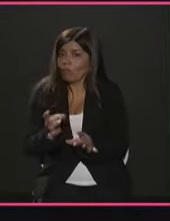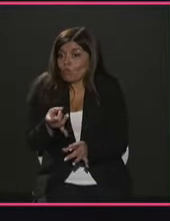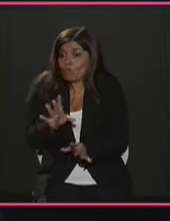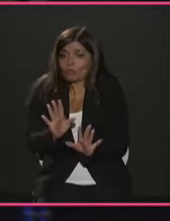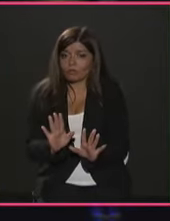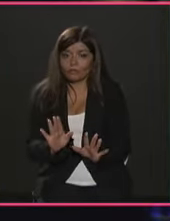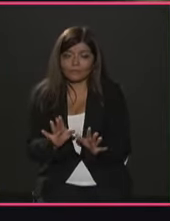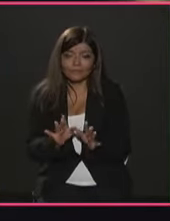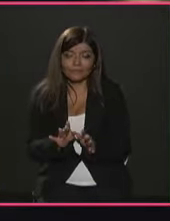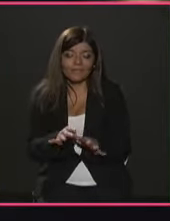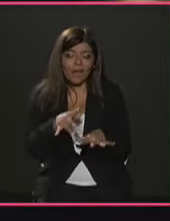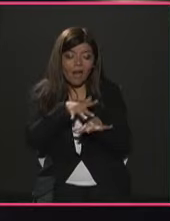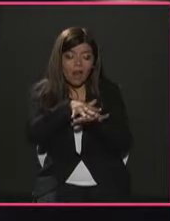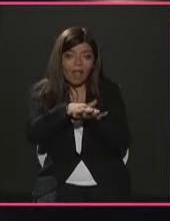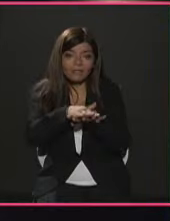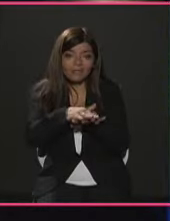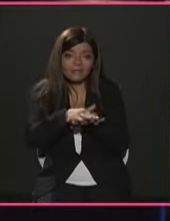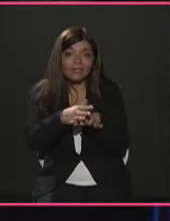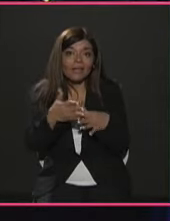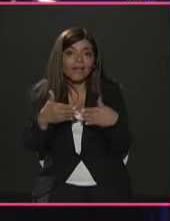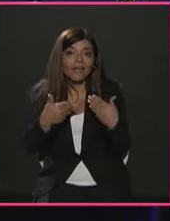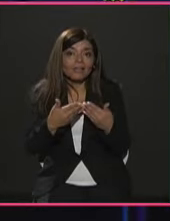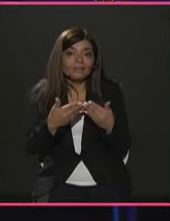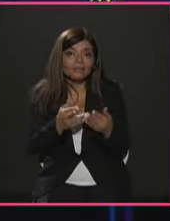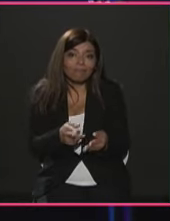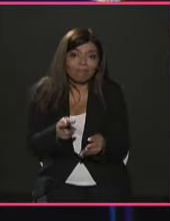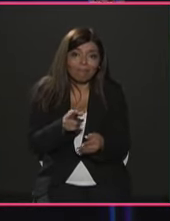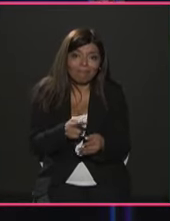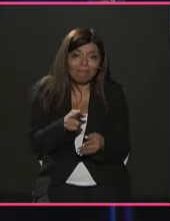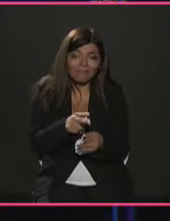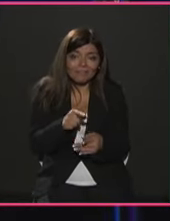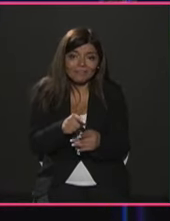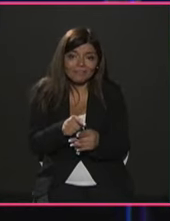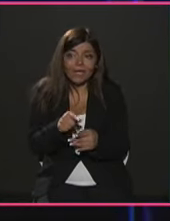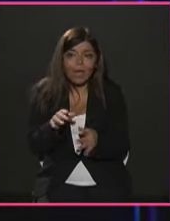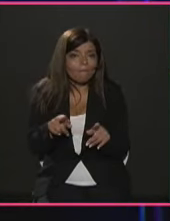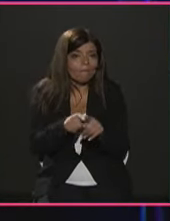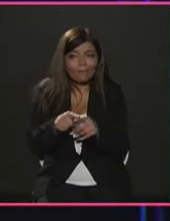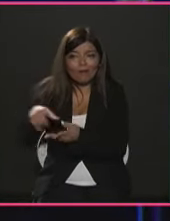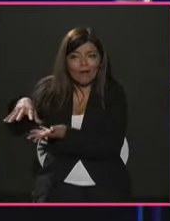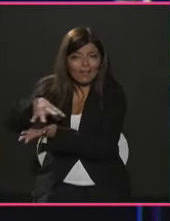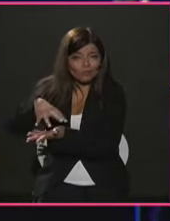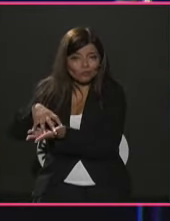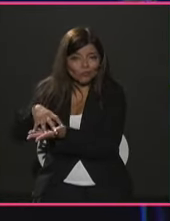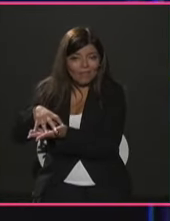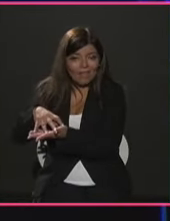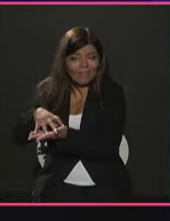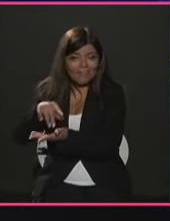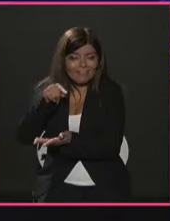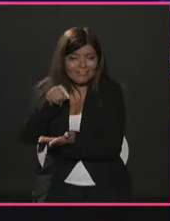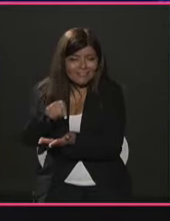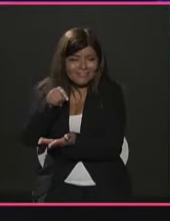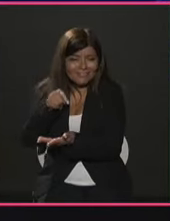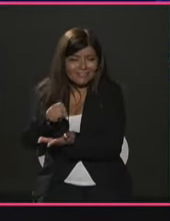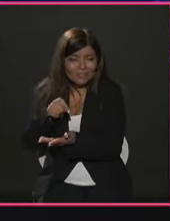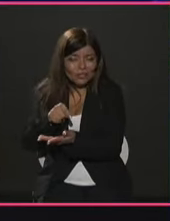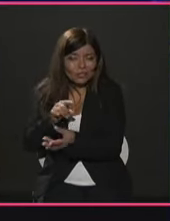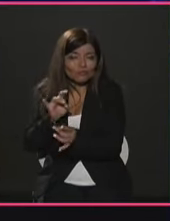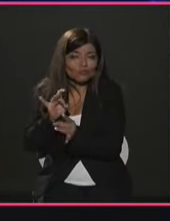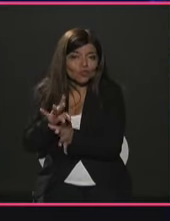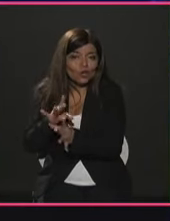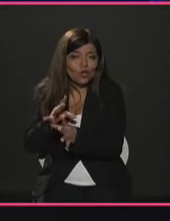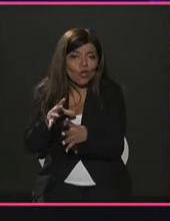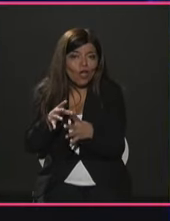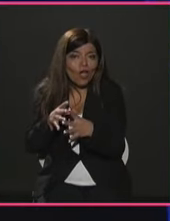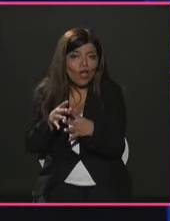ya por tanto la resiliencia que tiene y que es necesaria para nuestras ciudades es fundamental son conmensurables solamente